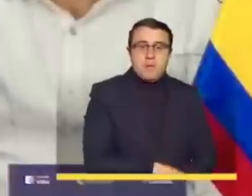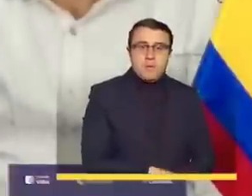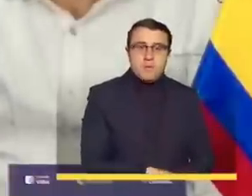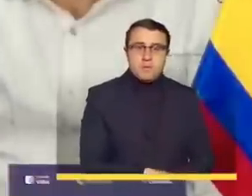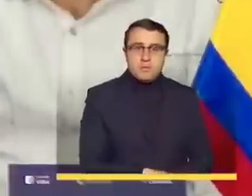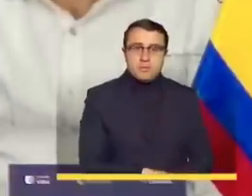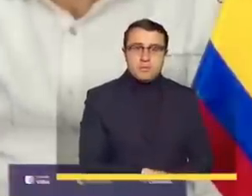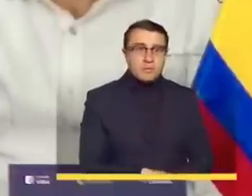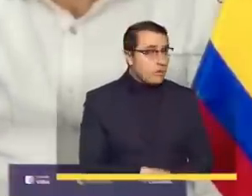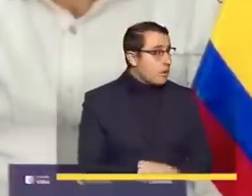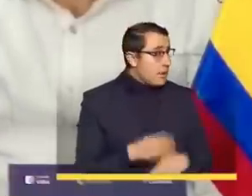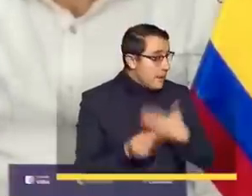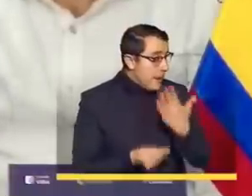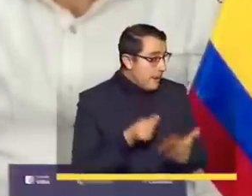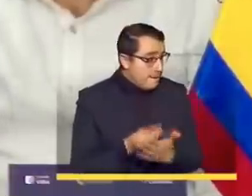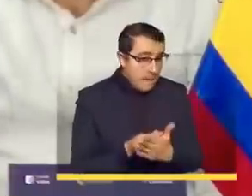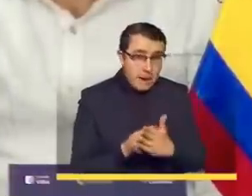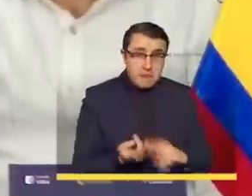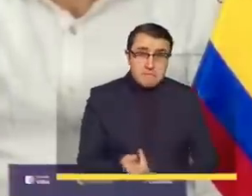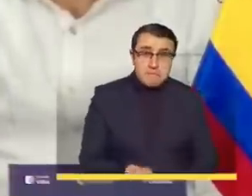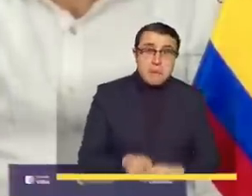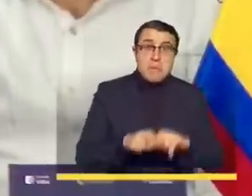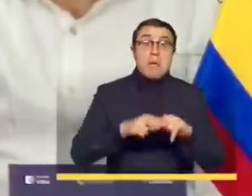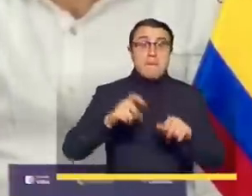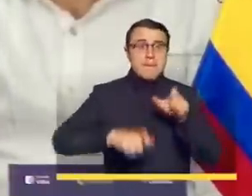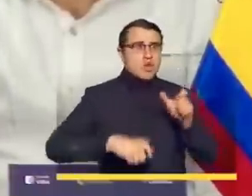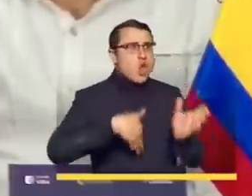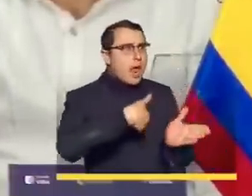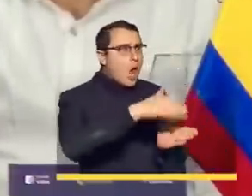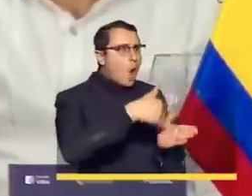Entre más elevado el precio, menos demanda hay.